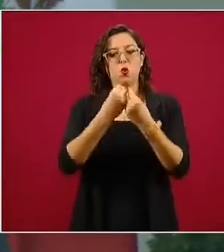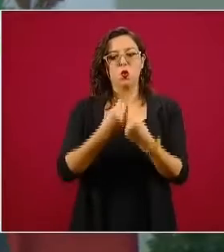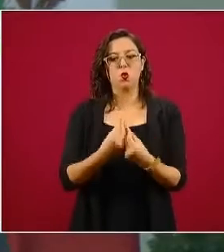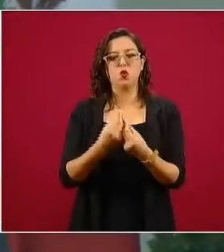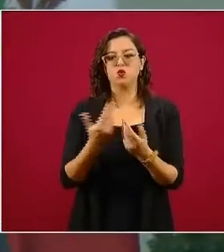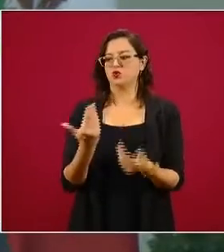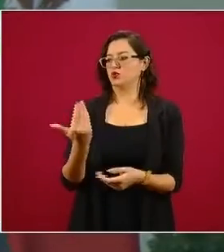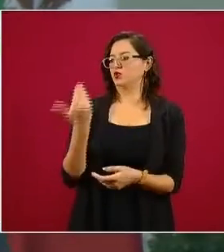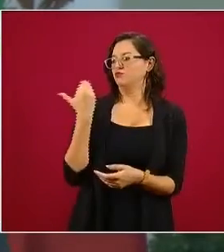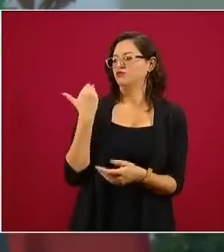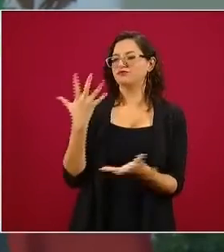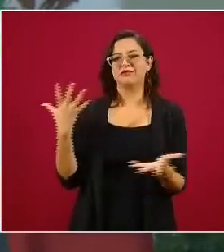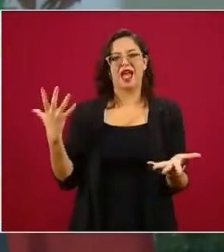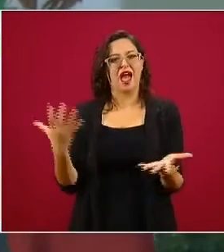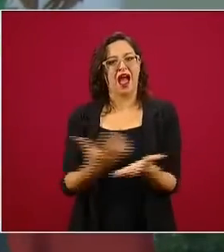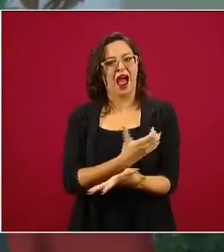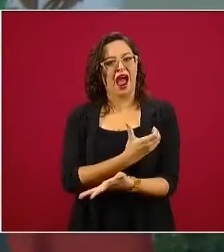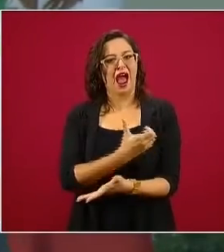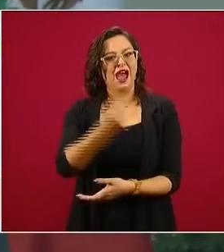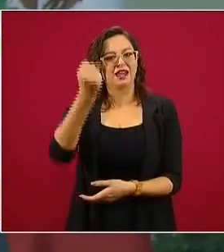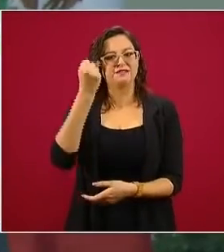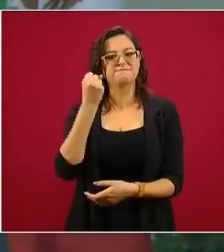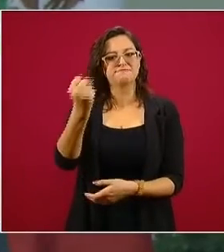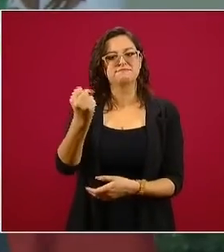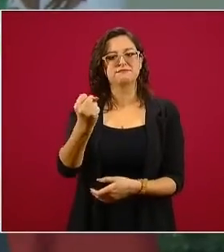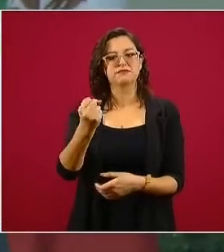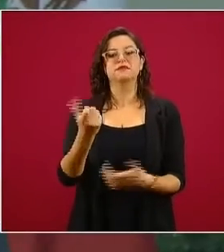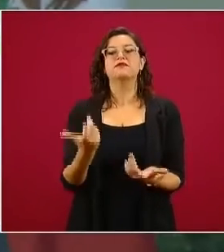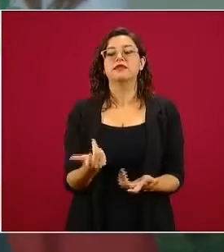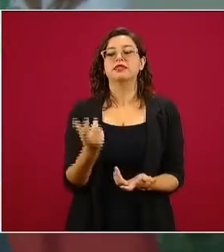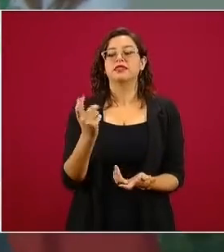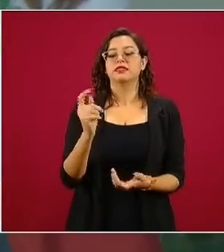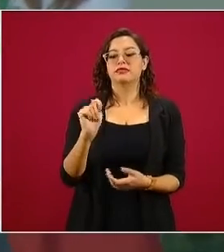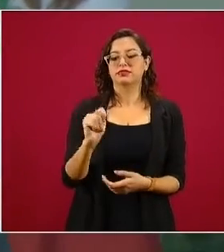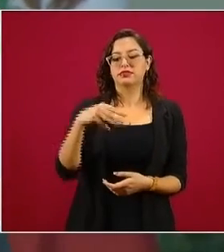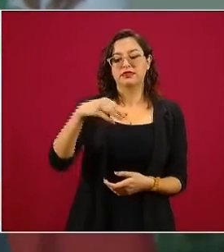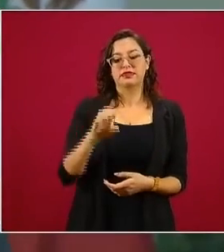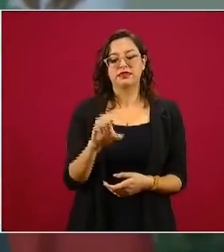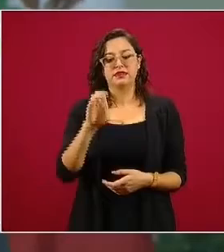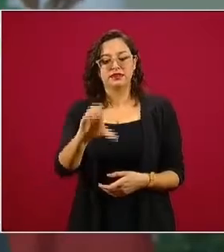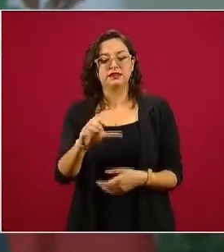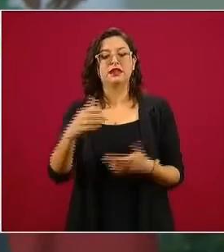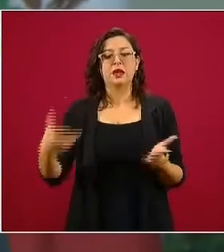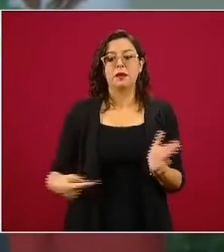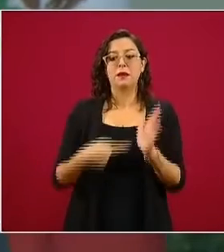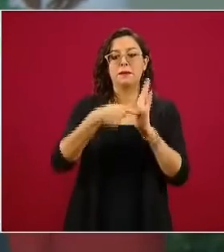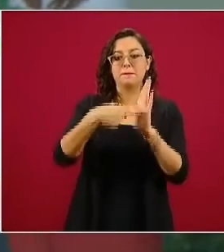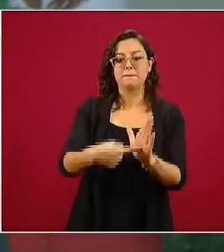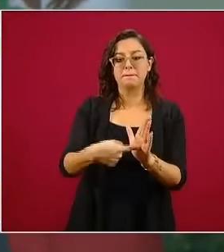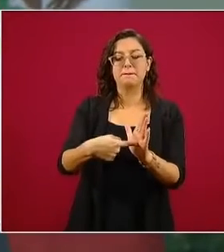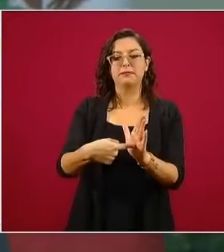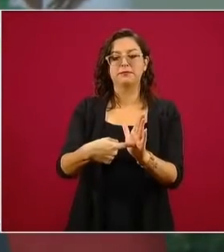unos cuantos días, y cuando el tratado de